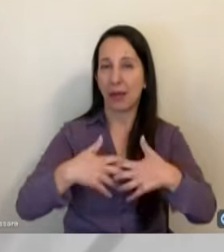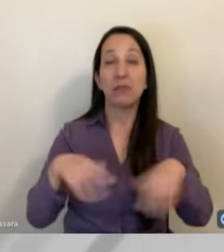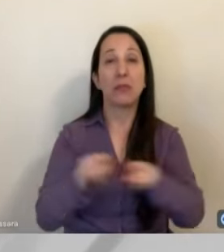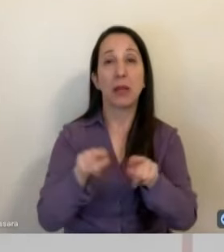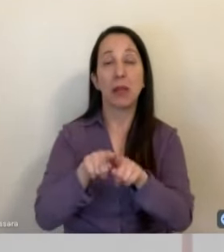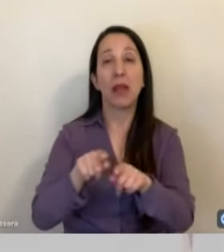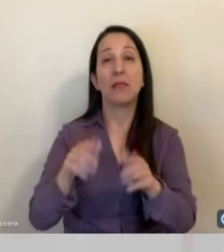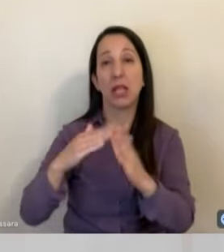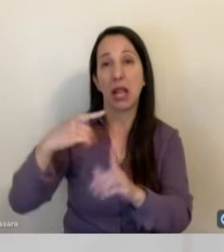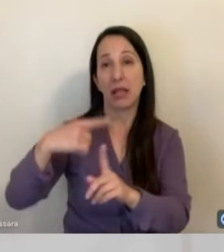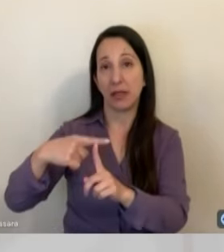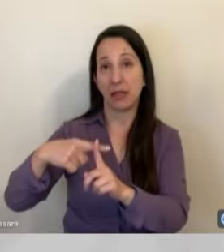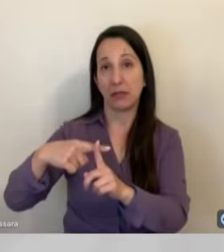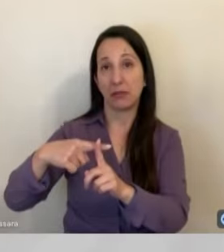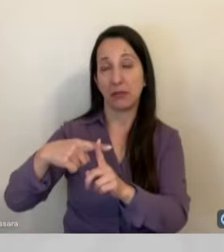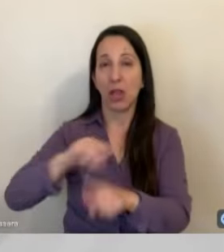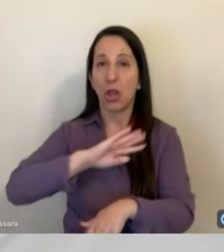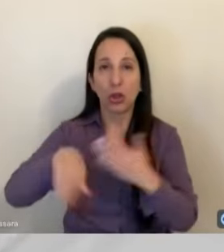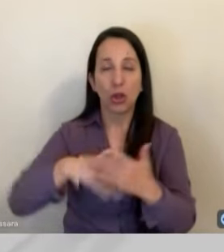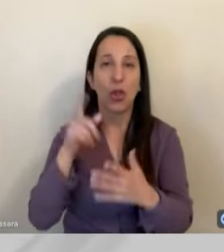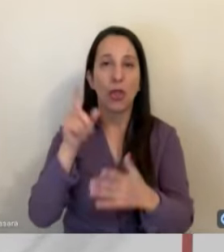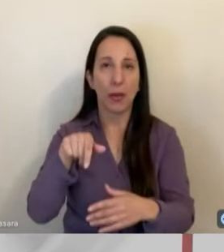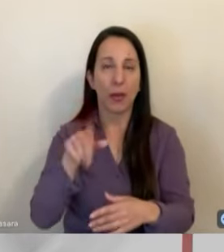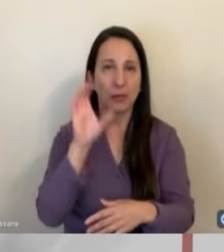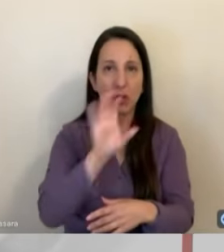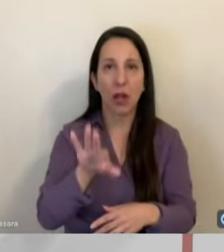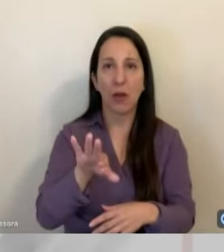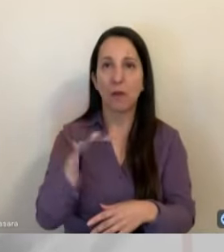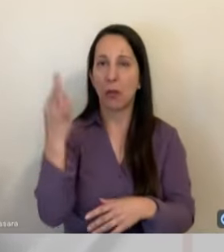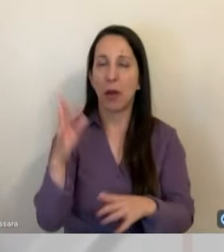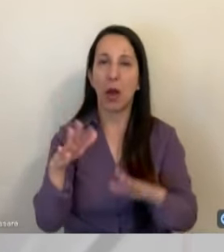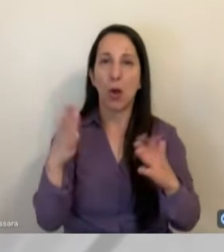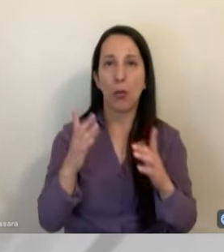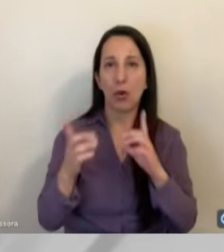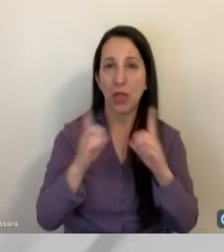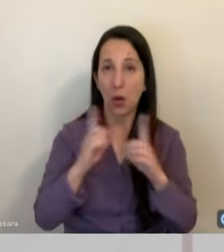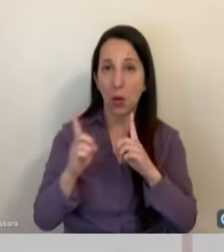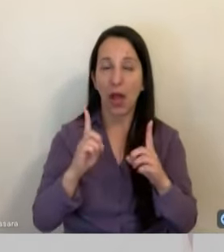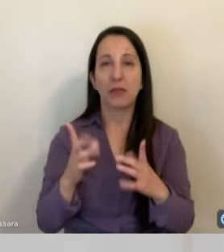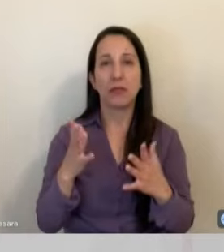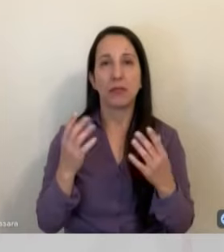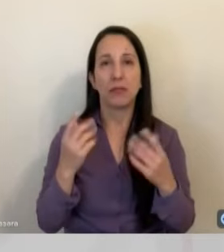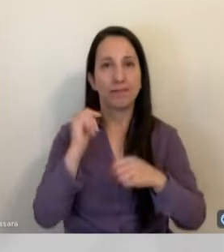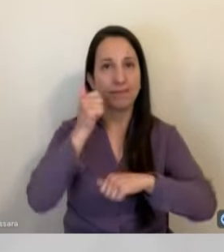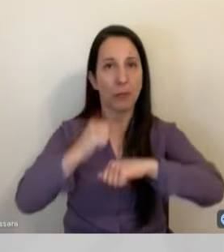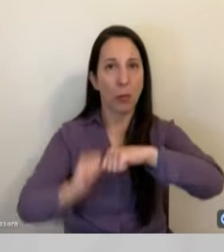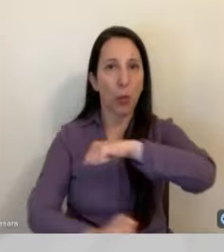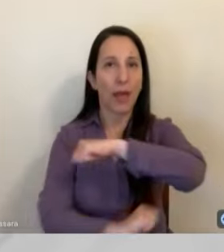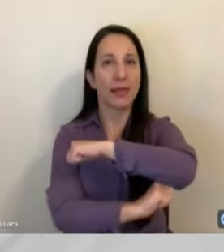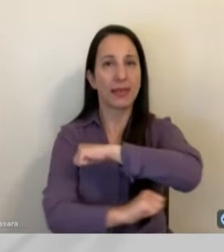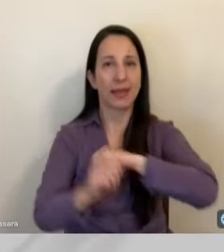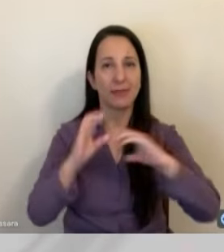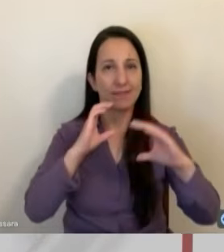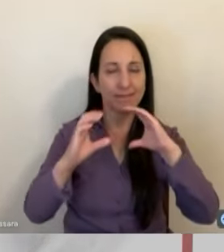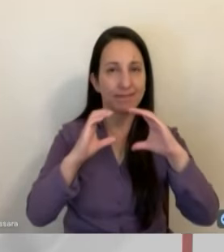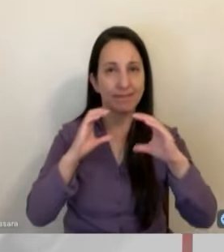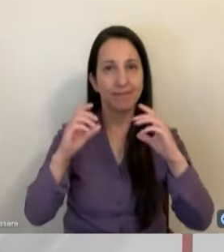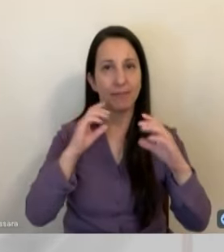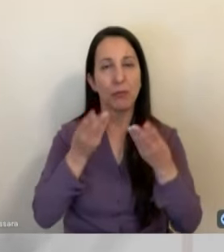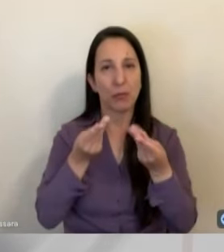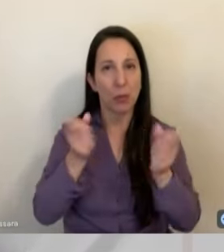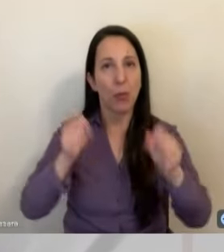país. Todos debemos encontrar la forma de dialogar, de tender puentes de plata para encontrar las soluciones. Hay que buscar lo que nos